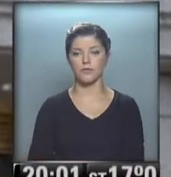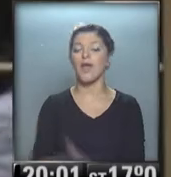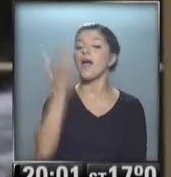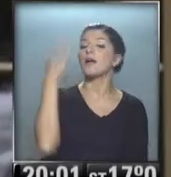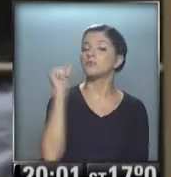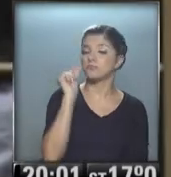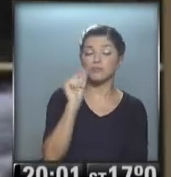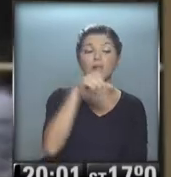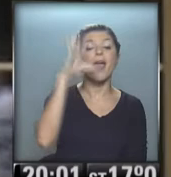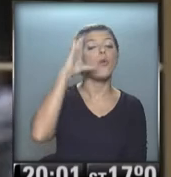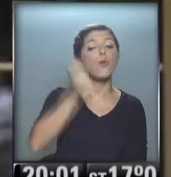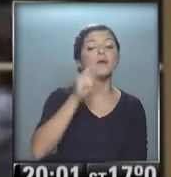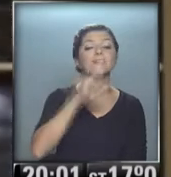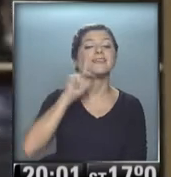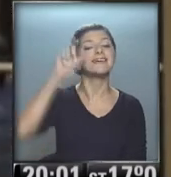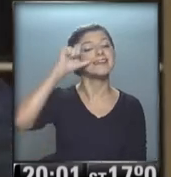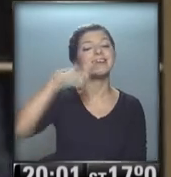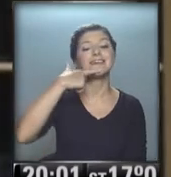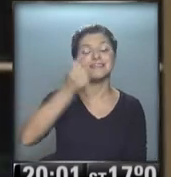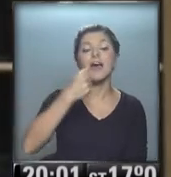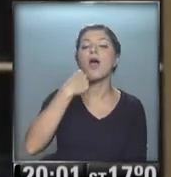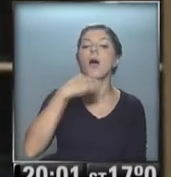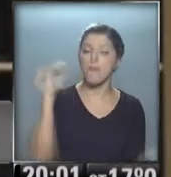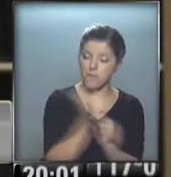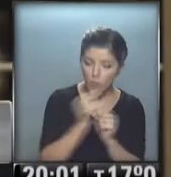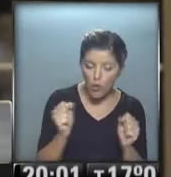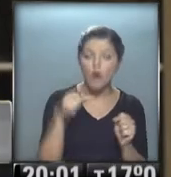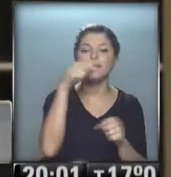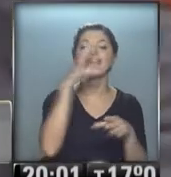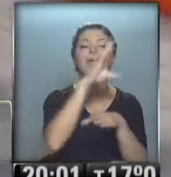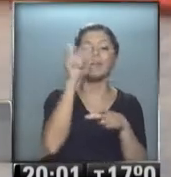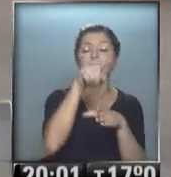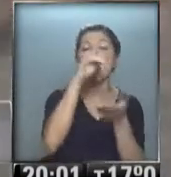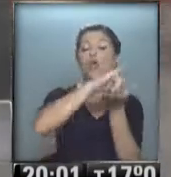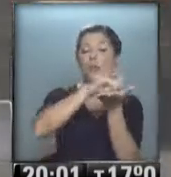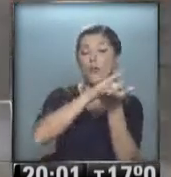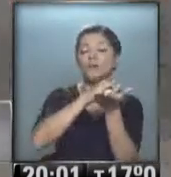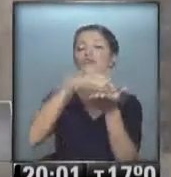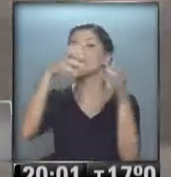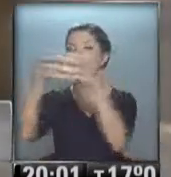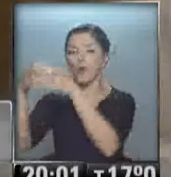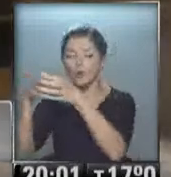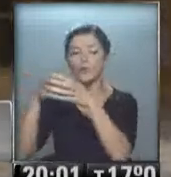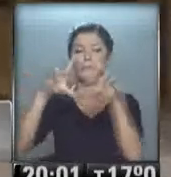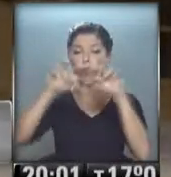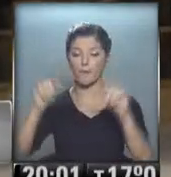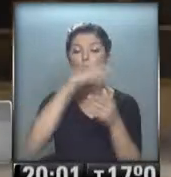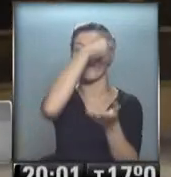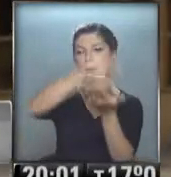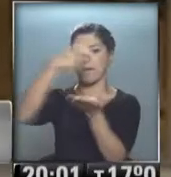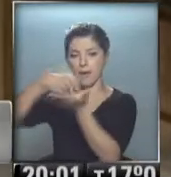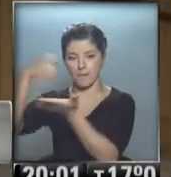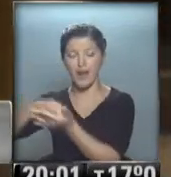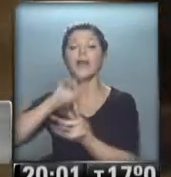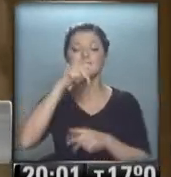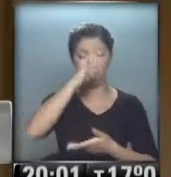el juez de Nueva York liberó el pago a bonistas europeos. Concretamente, redactó una orden de aclaración